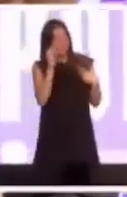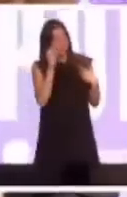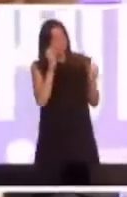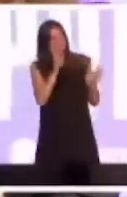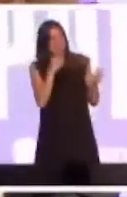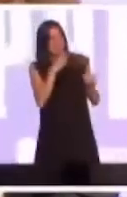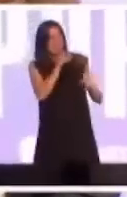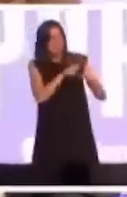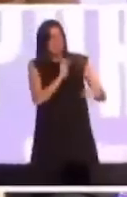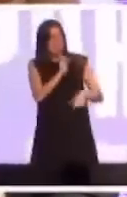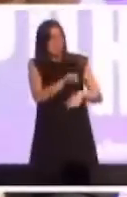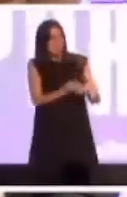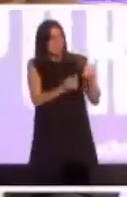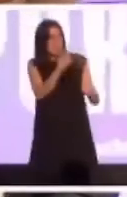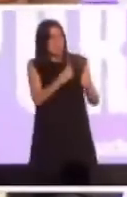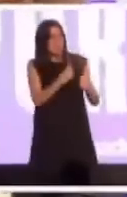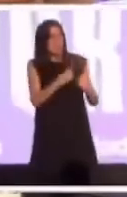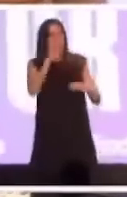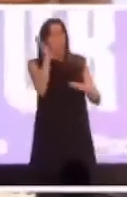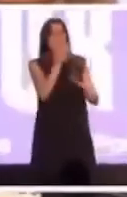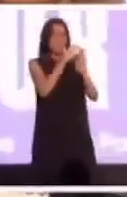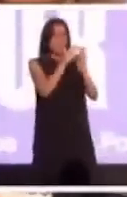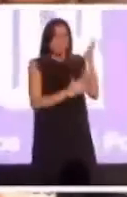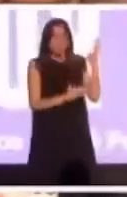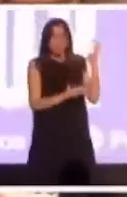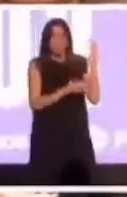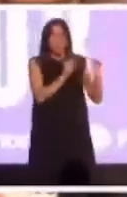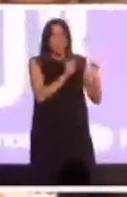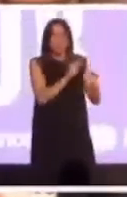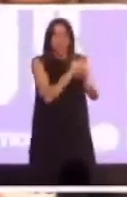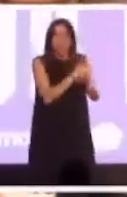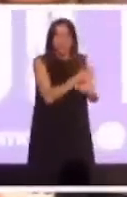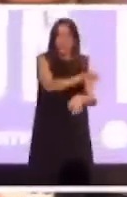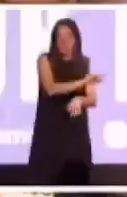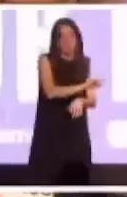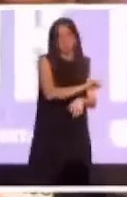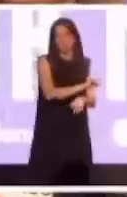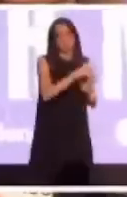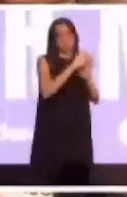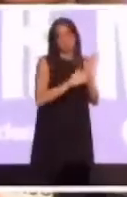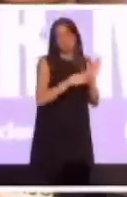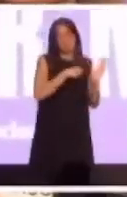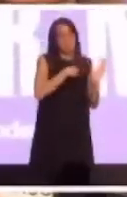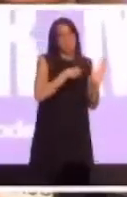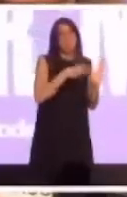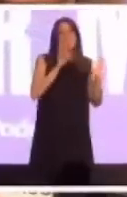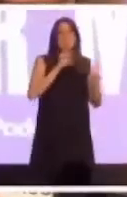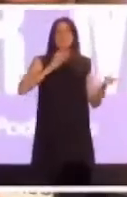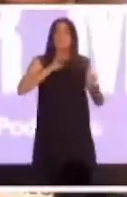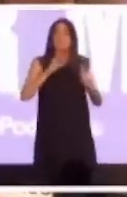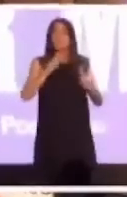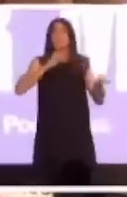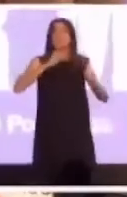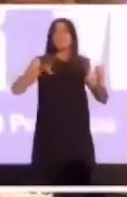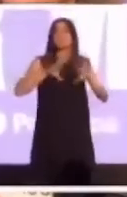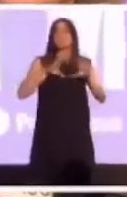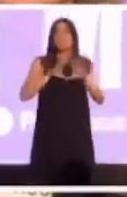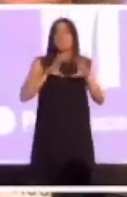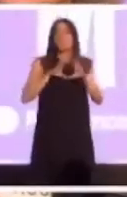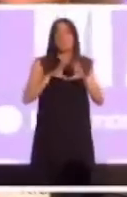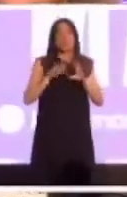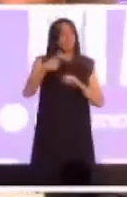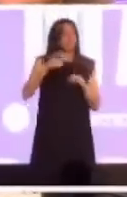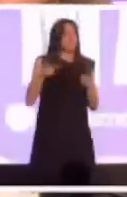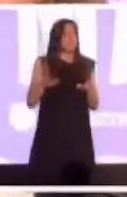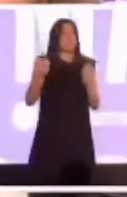rebajan las condenas a sus agresores sexuales pero esa respuesta tiene que ser una respuesta feminista no podemos